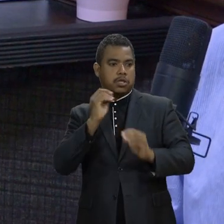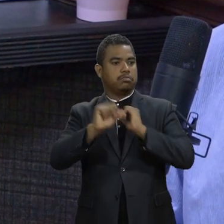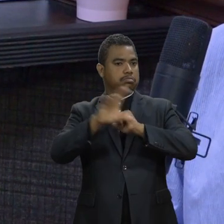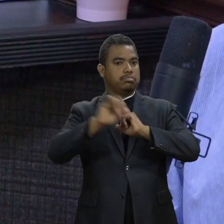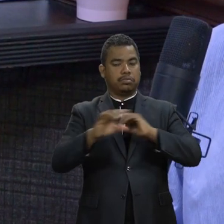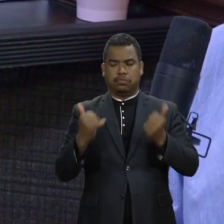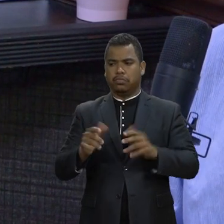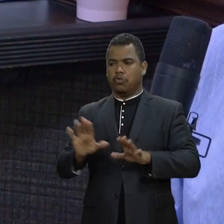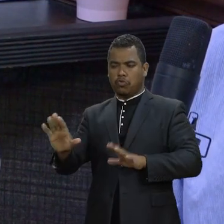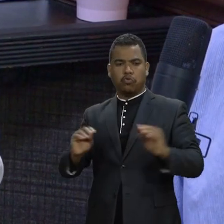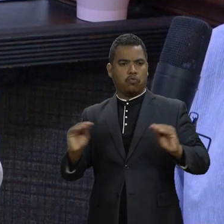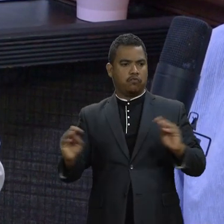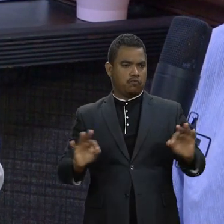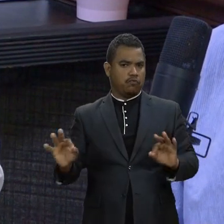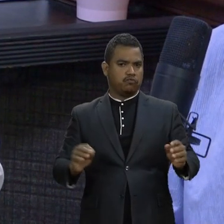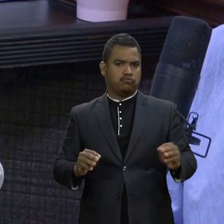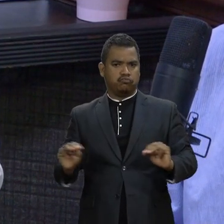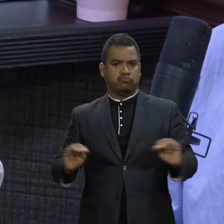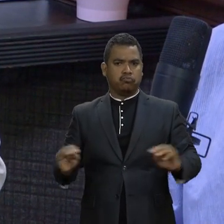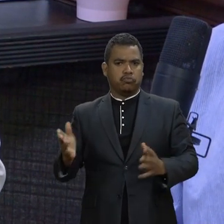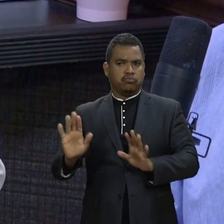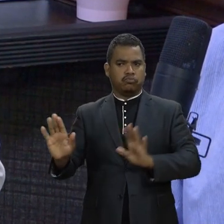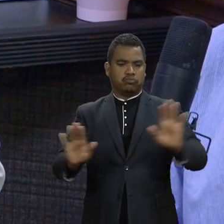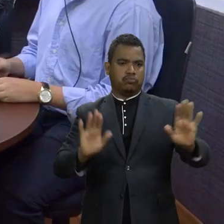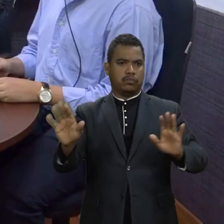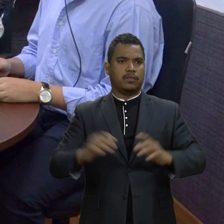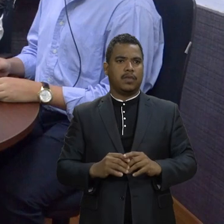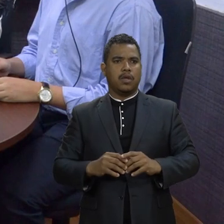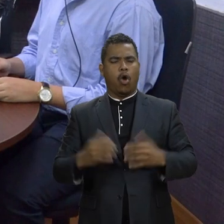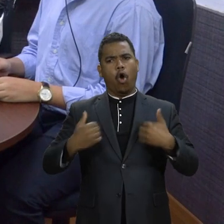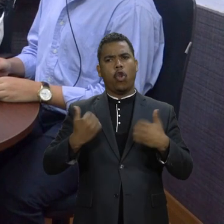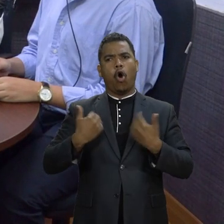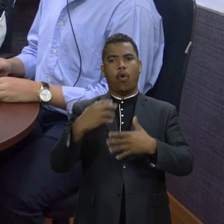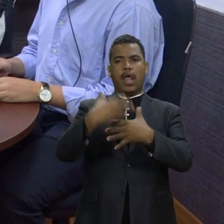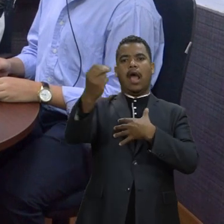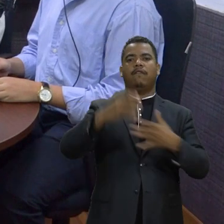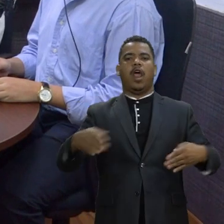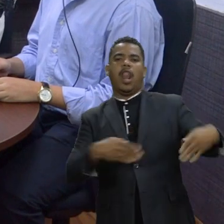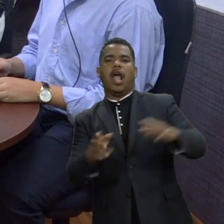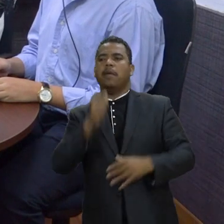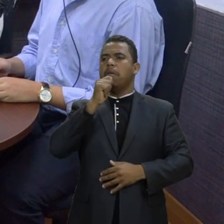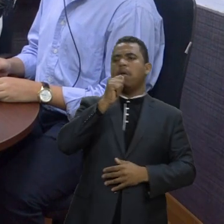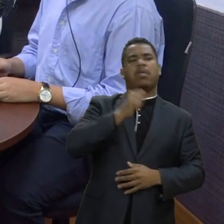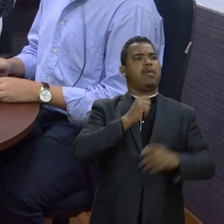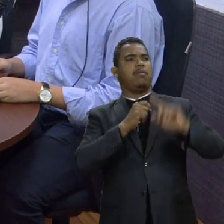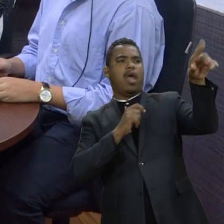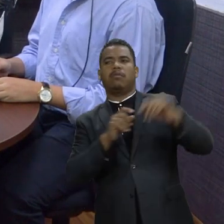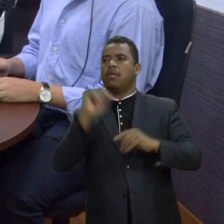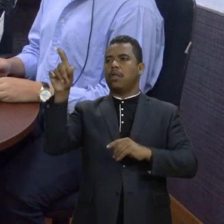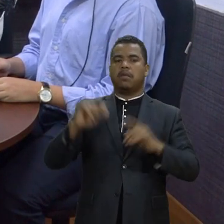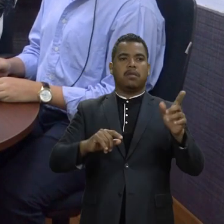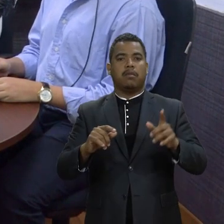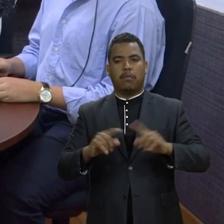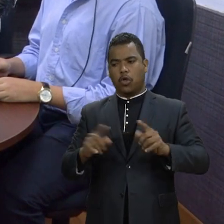estilo. De los jóvenes que tú dices que reportean en la calle o algo así, porque ya lo que tienen programas de investigación ya